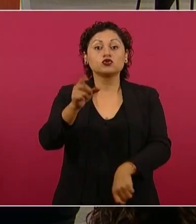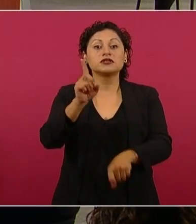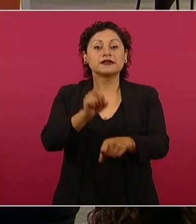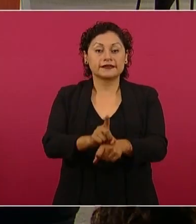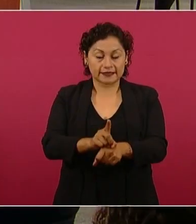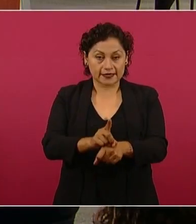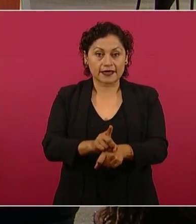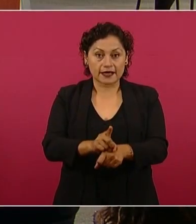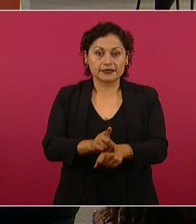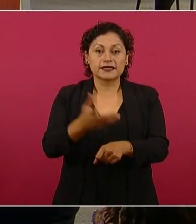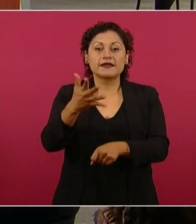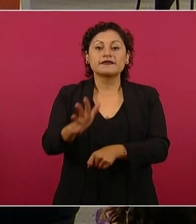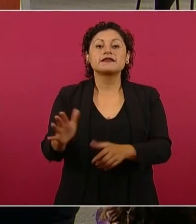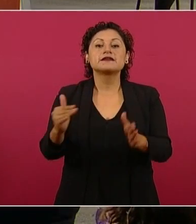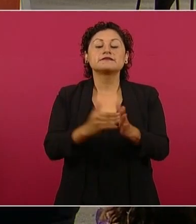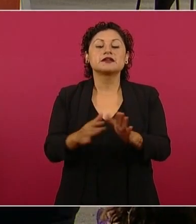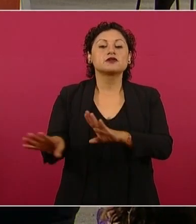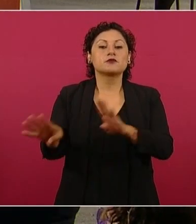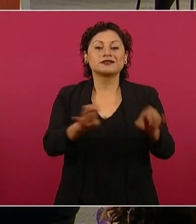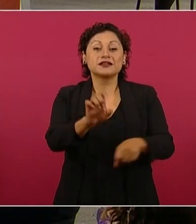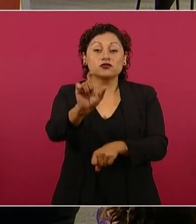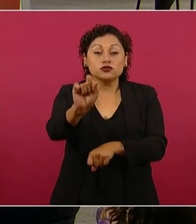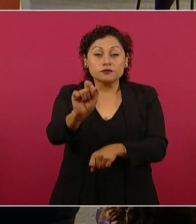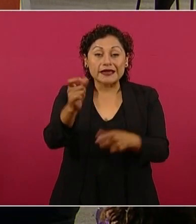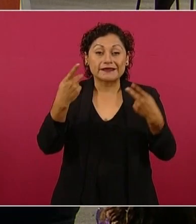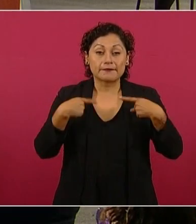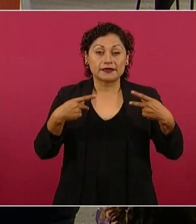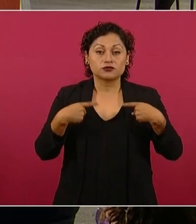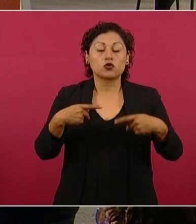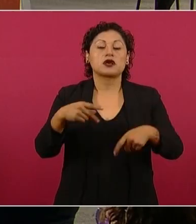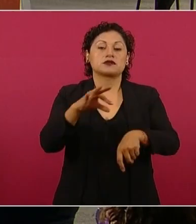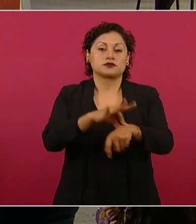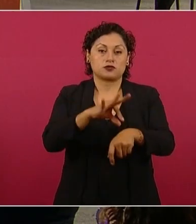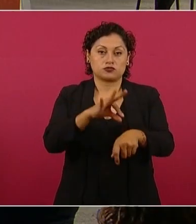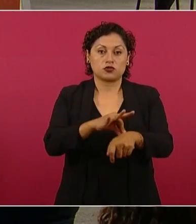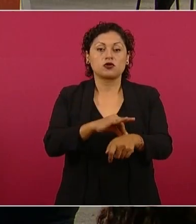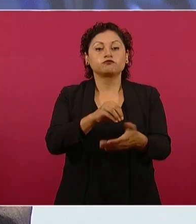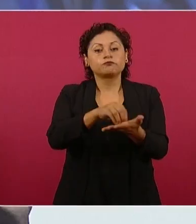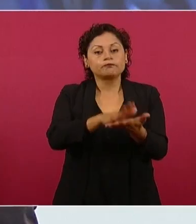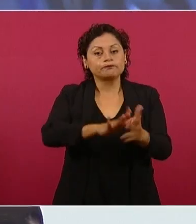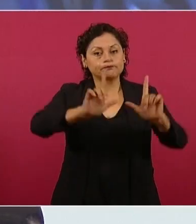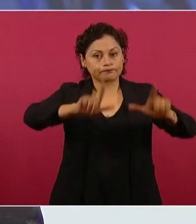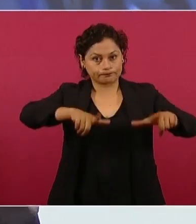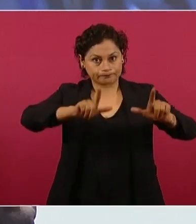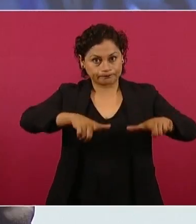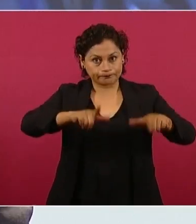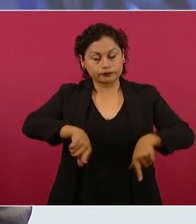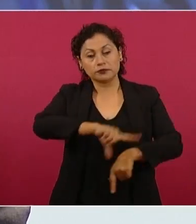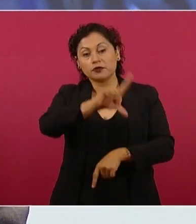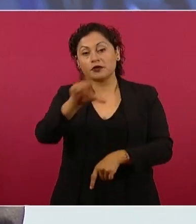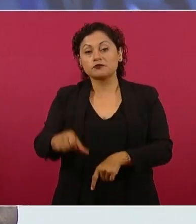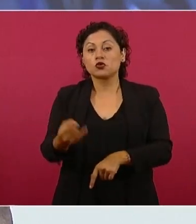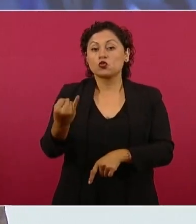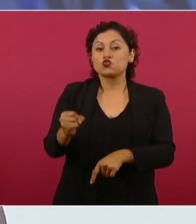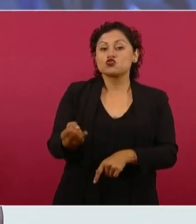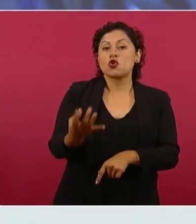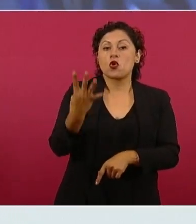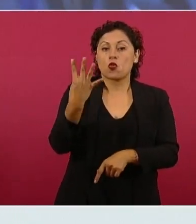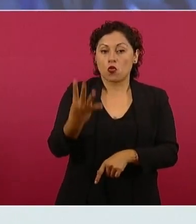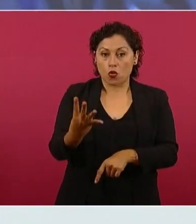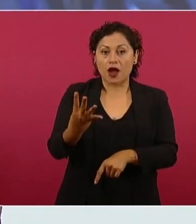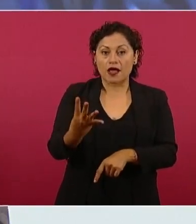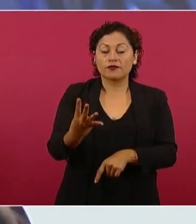10,920 médicos especialistas que se registraron en la plataforma, y el 4 de junio se instalaron 40